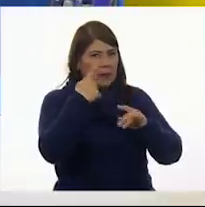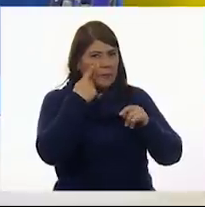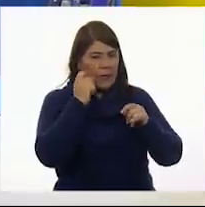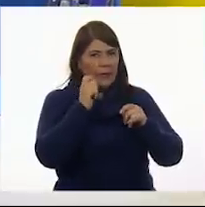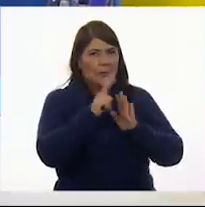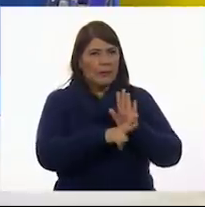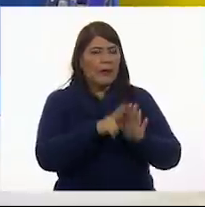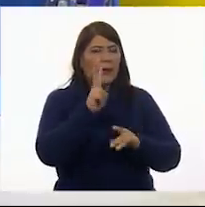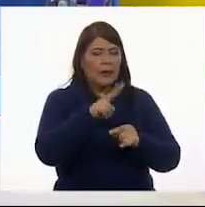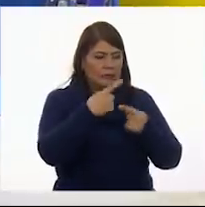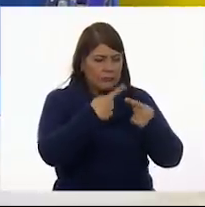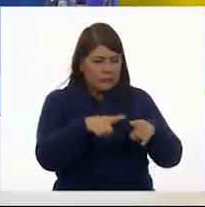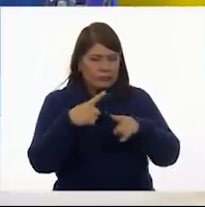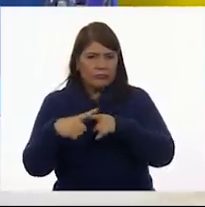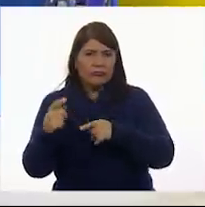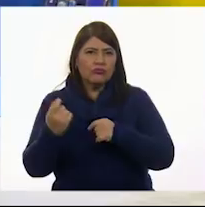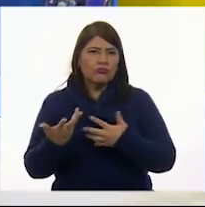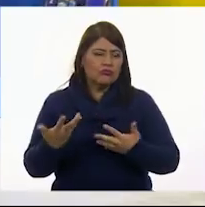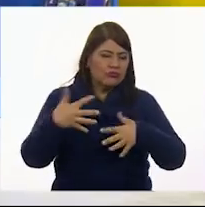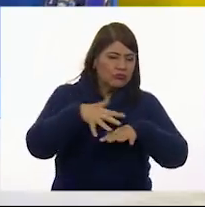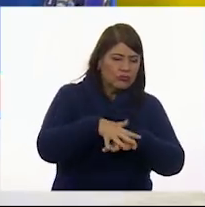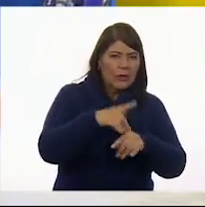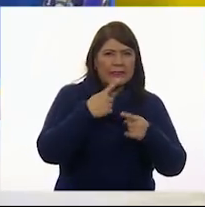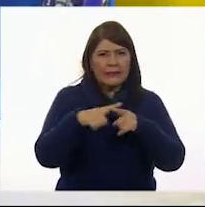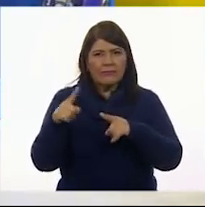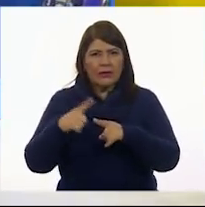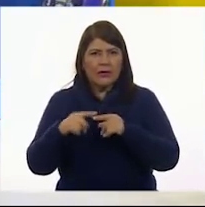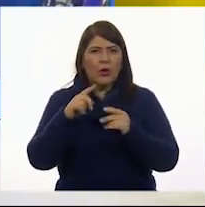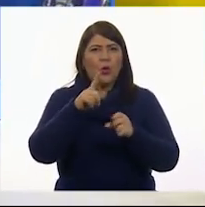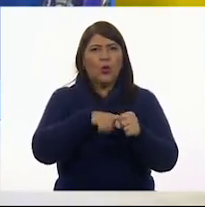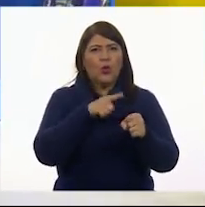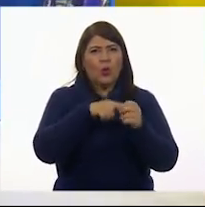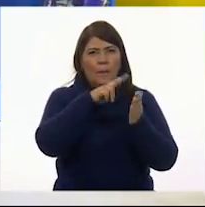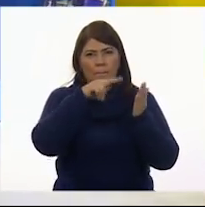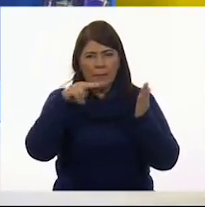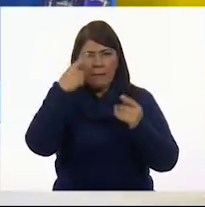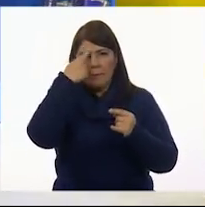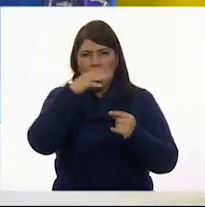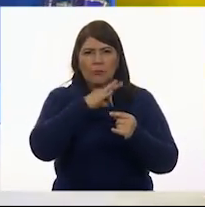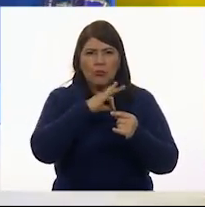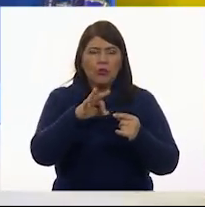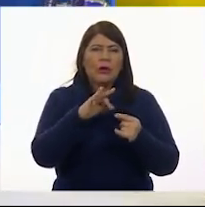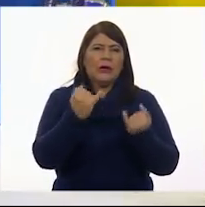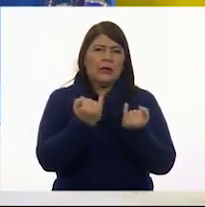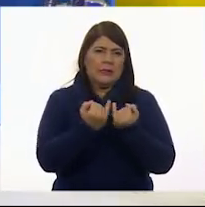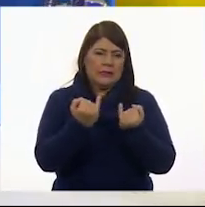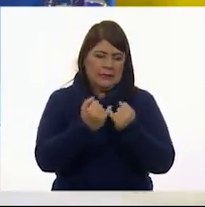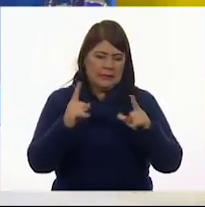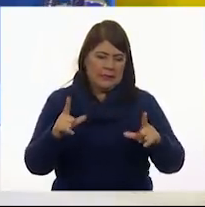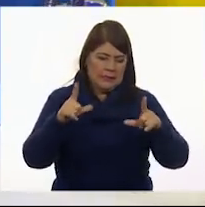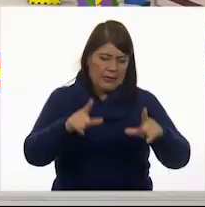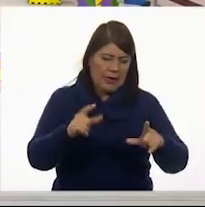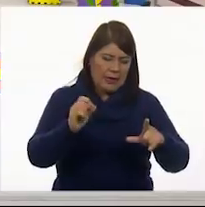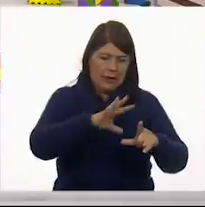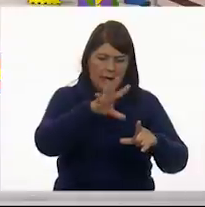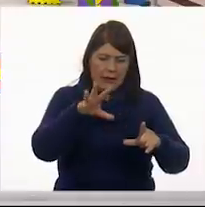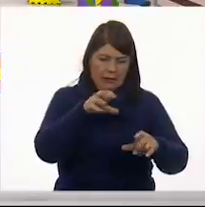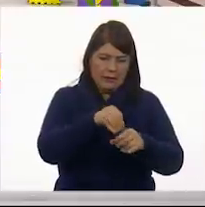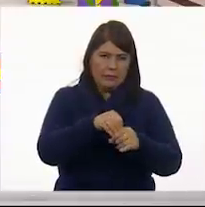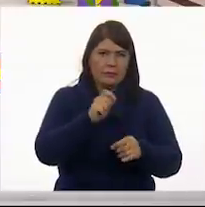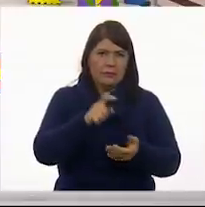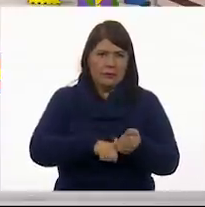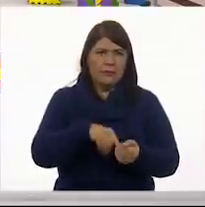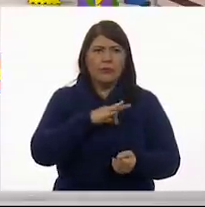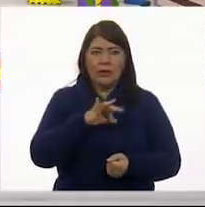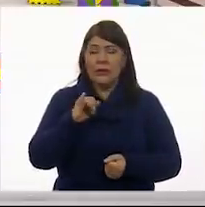distintos materiales, distintas combinaciones de pintura para poder rellenar su plantilla. ¿Te gustó el video, Bí? Sí, me